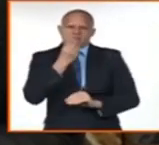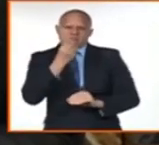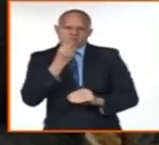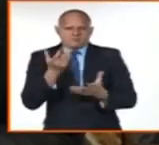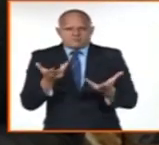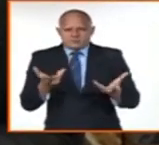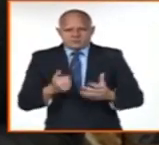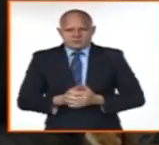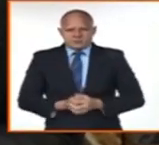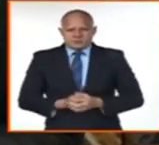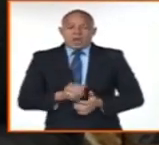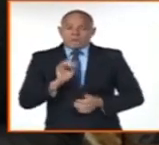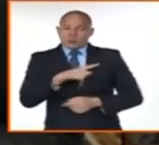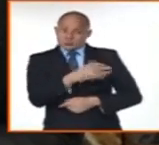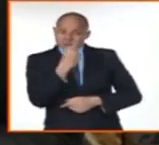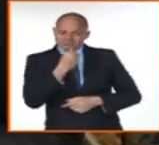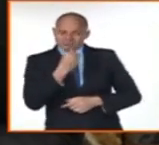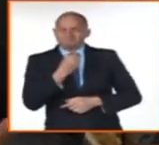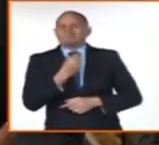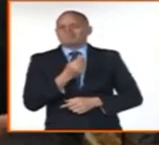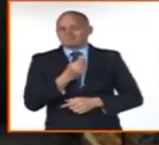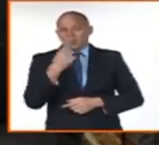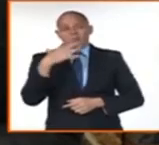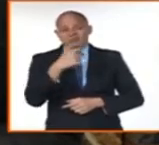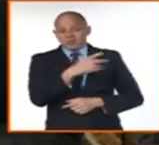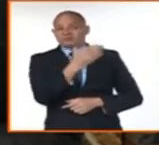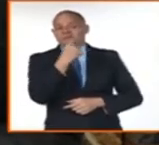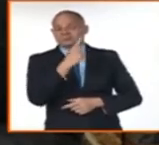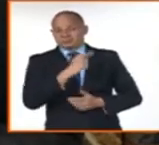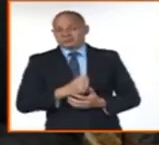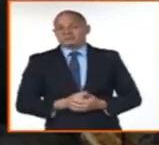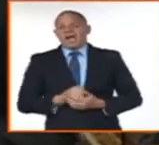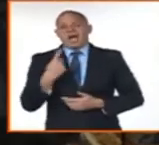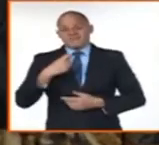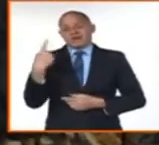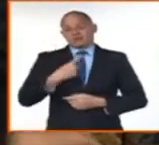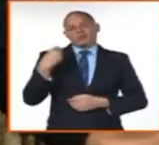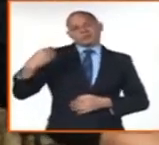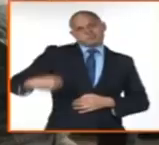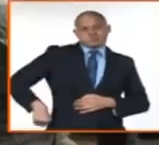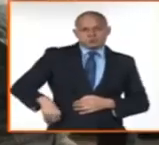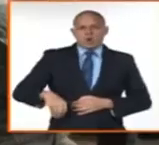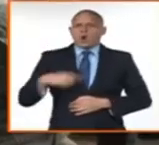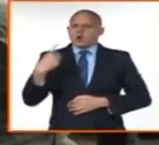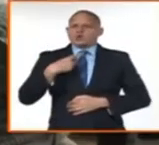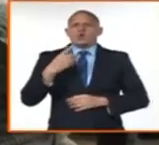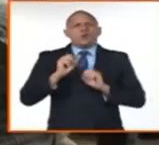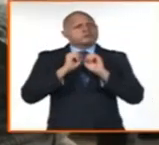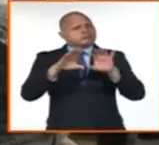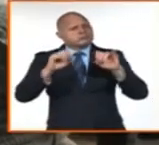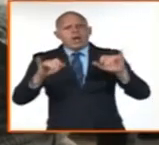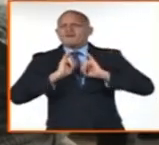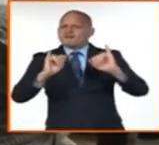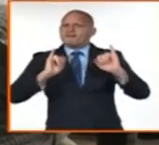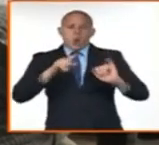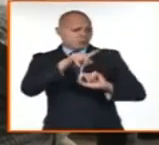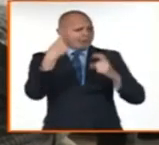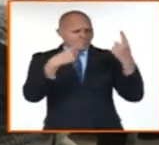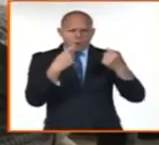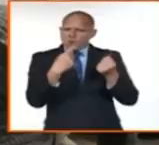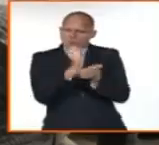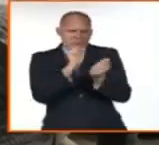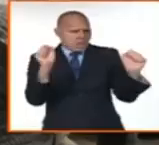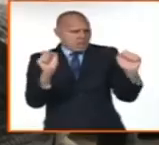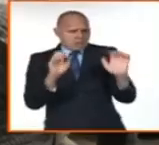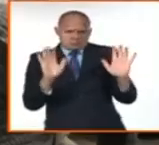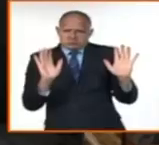importante lo que tú propongas y todo lo que esté al alcance de nosotros para darle información a ustedes. Ustedes también pregunten todo lo que quieran y yo creo que es parte de